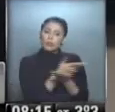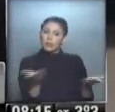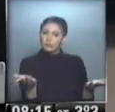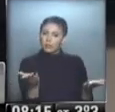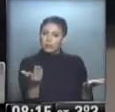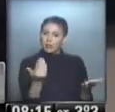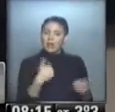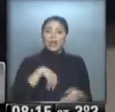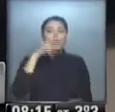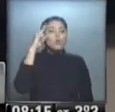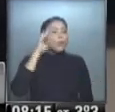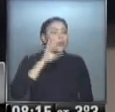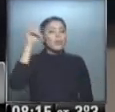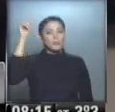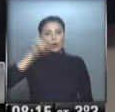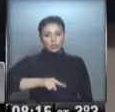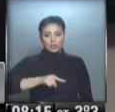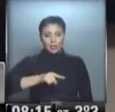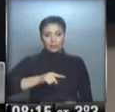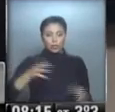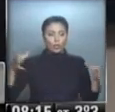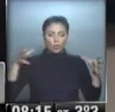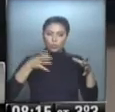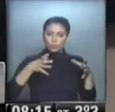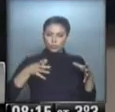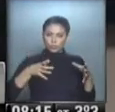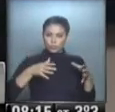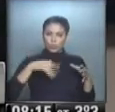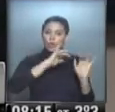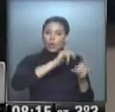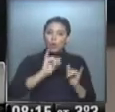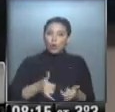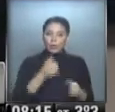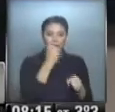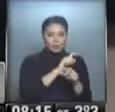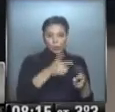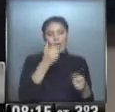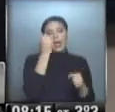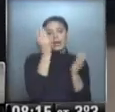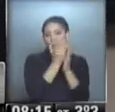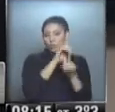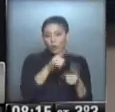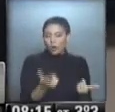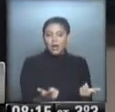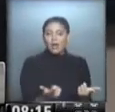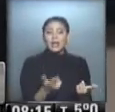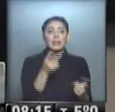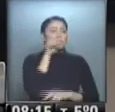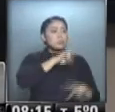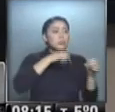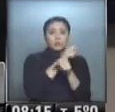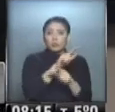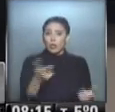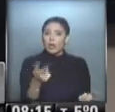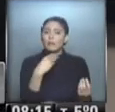claramente que más del 90% de esa población de jóvenes que no trabajan, que no estudian y que no buscan